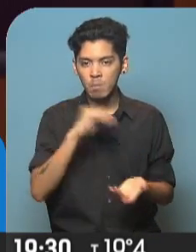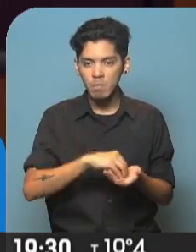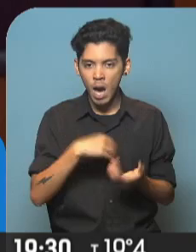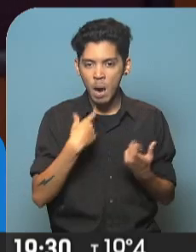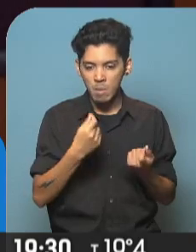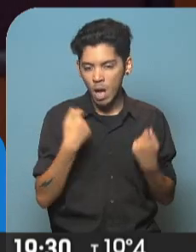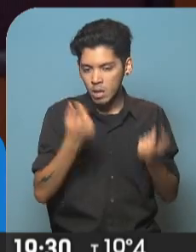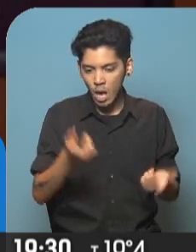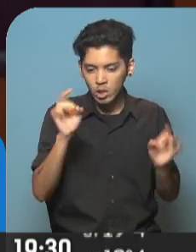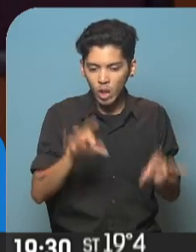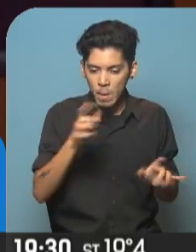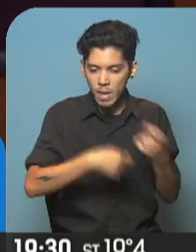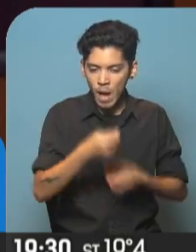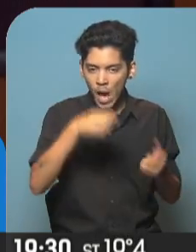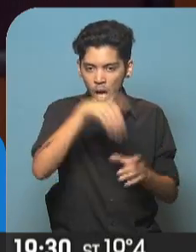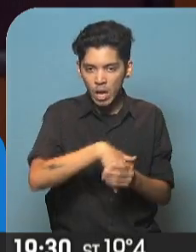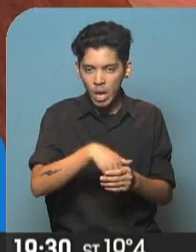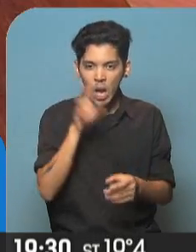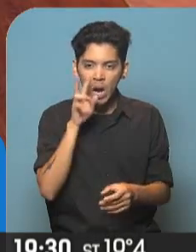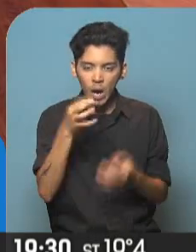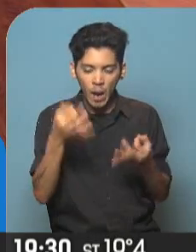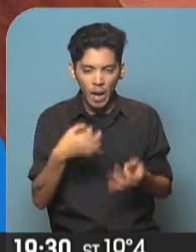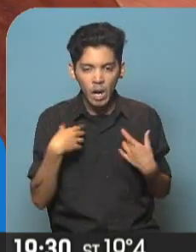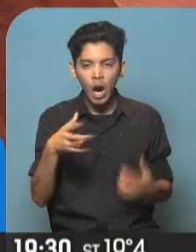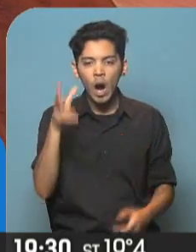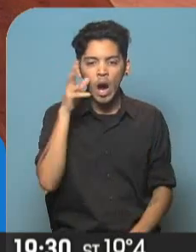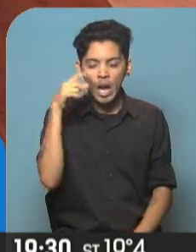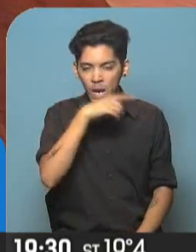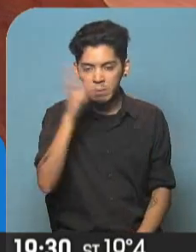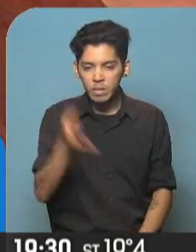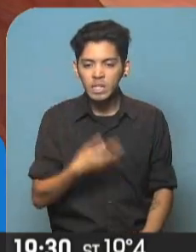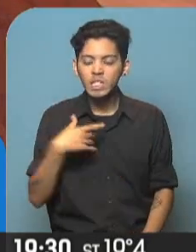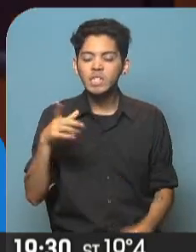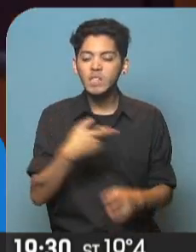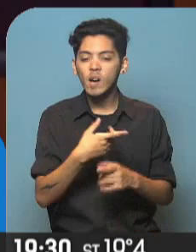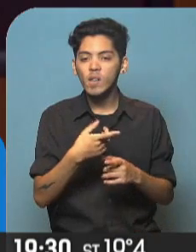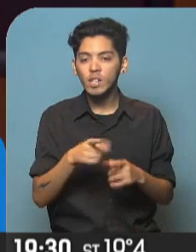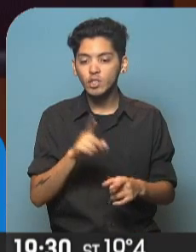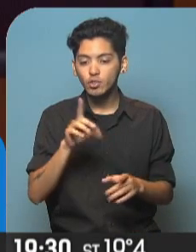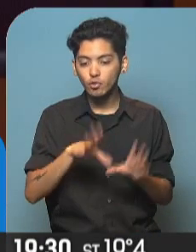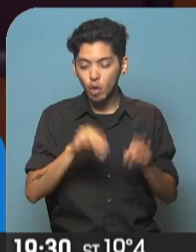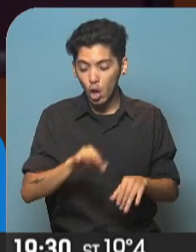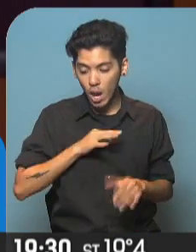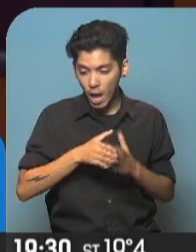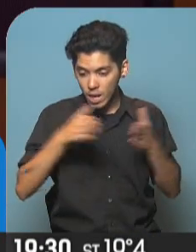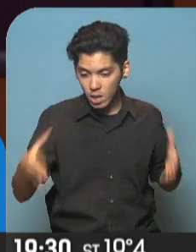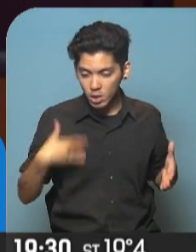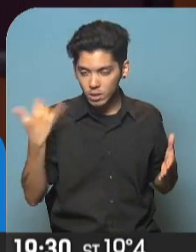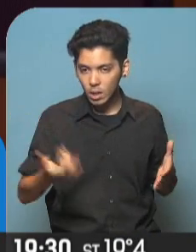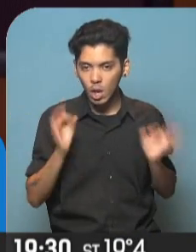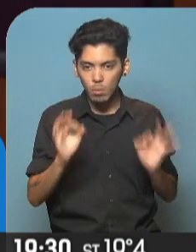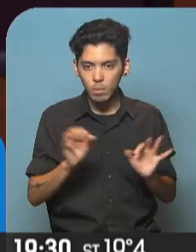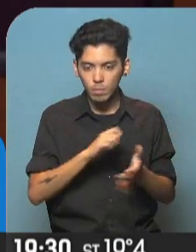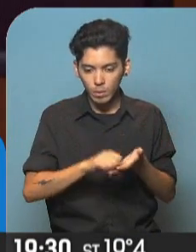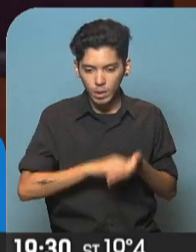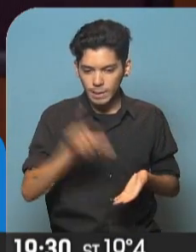bueno es posible sí sí si ella tiene el 87 por ciento del financiamiento de todo el año estando a principios de mayo decir una agenda muy intensa